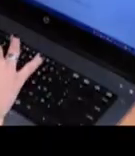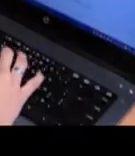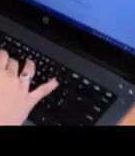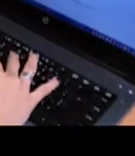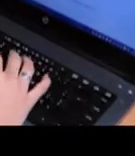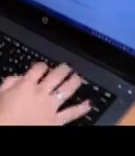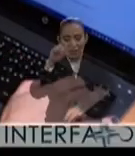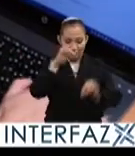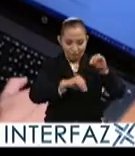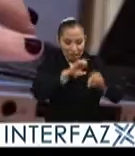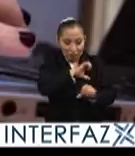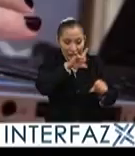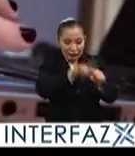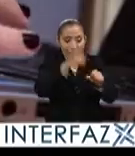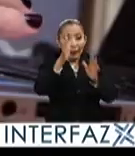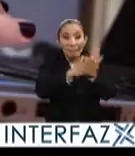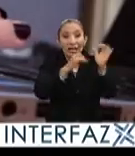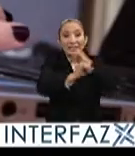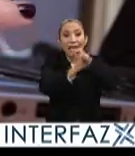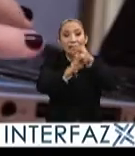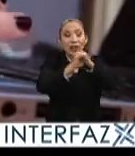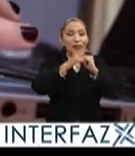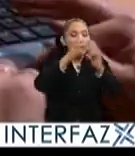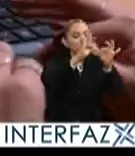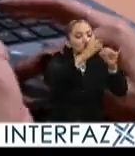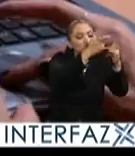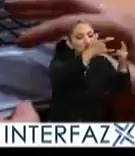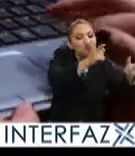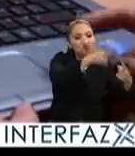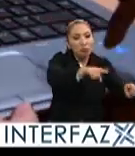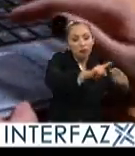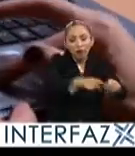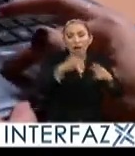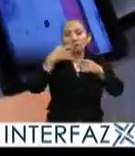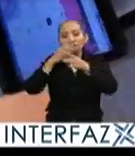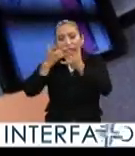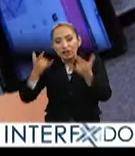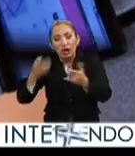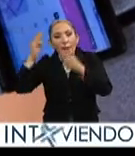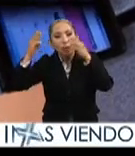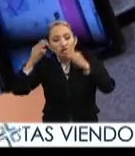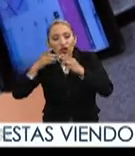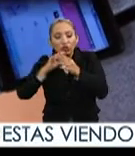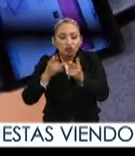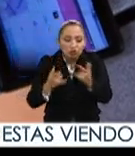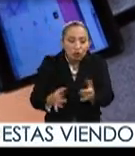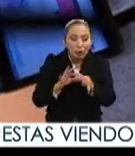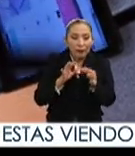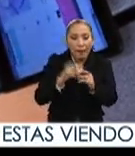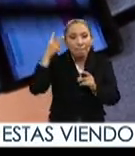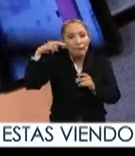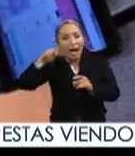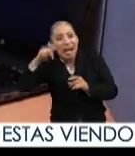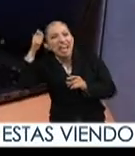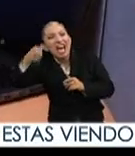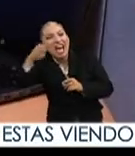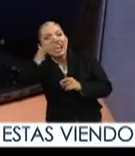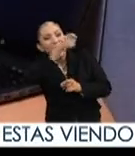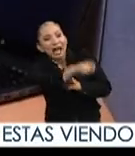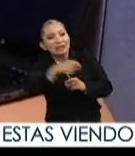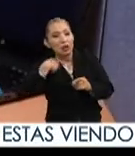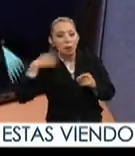Se crean contenidos especiales para la página que van desde reseñas musicales, reseñas de museos, crónicas de viaje.